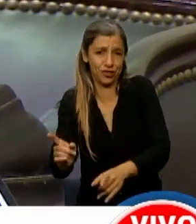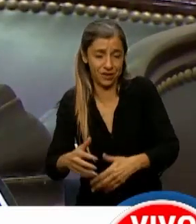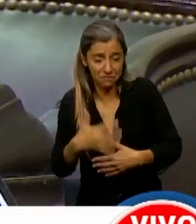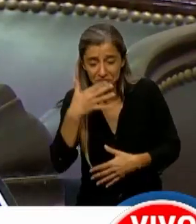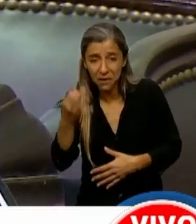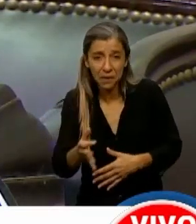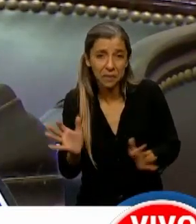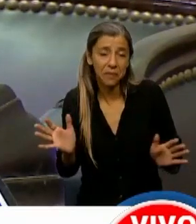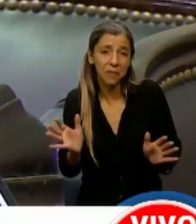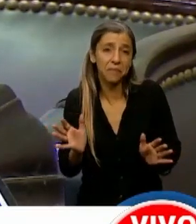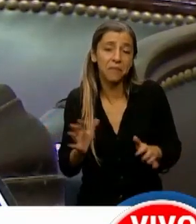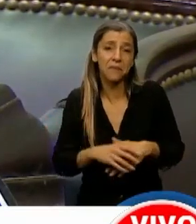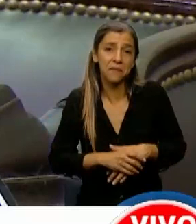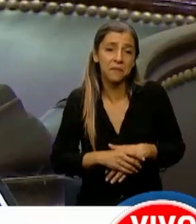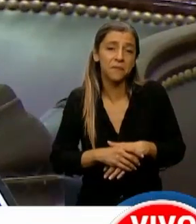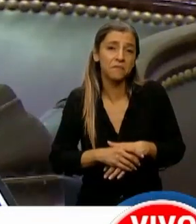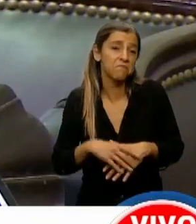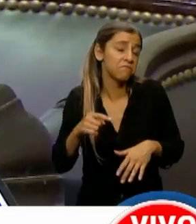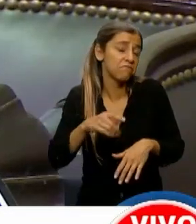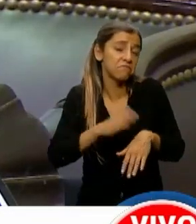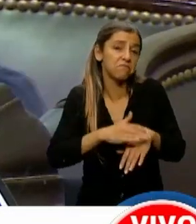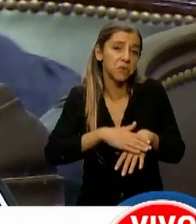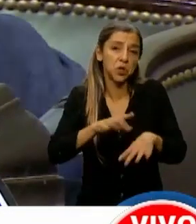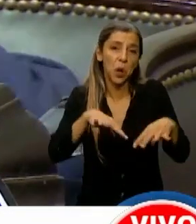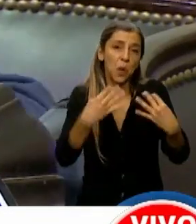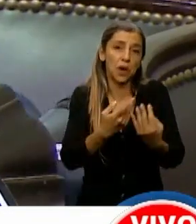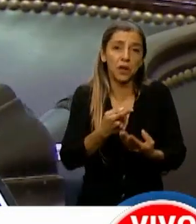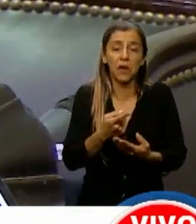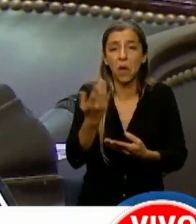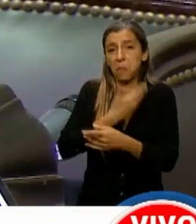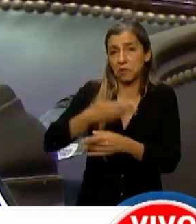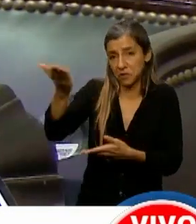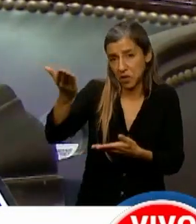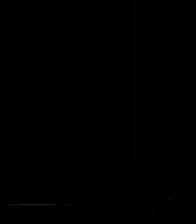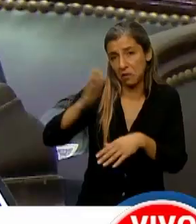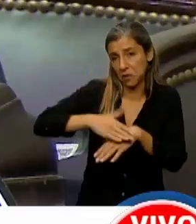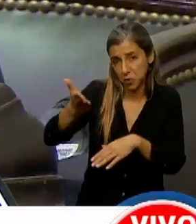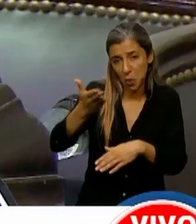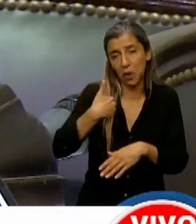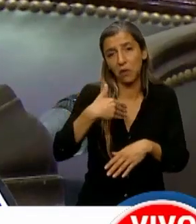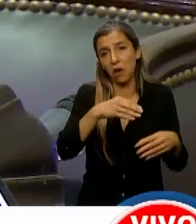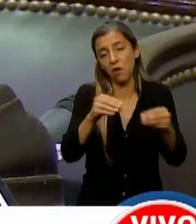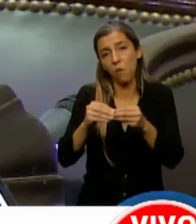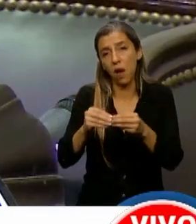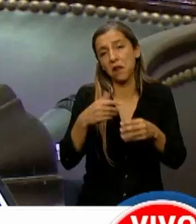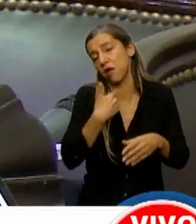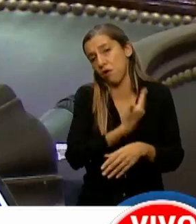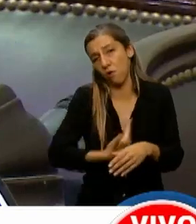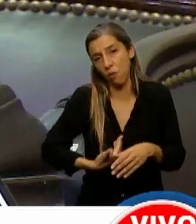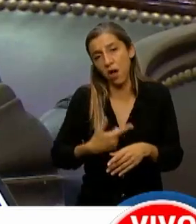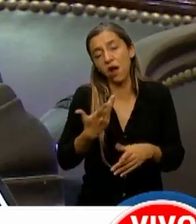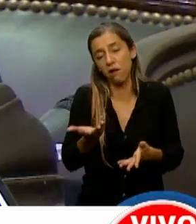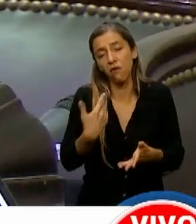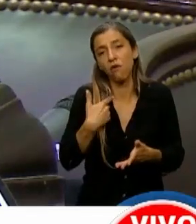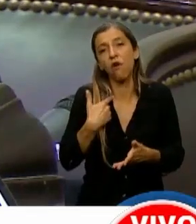compromiso de este recinto, de usted, señor presidente, de este gobierno, de tratar